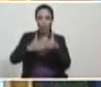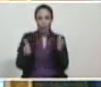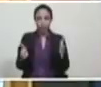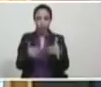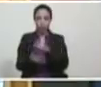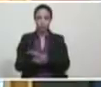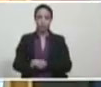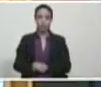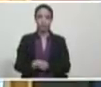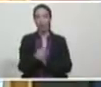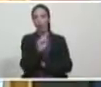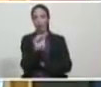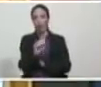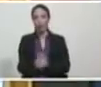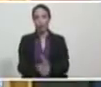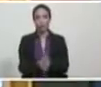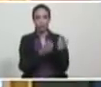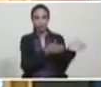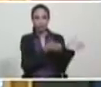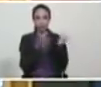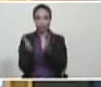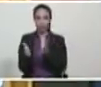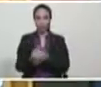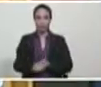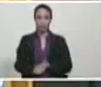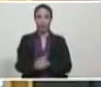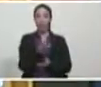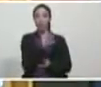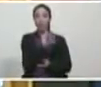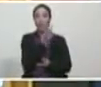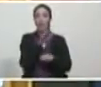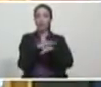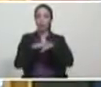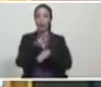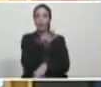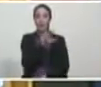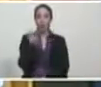Naguará. 34 industrias ensambladoras.